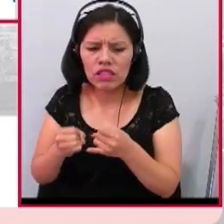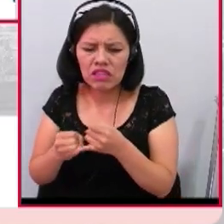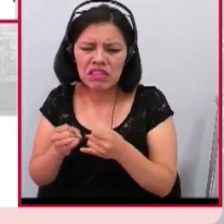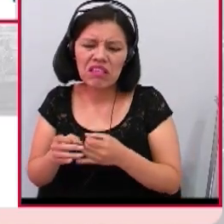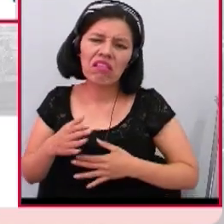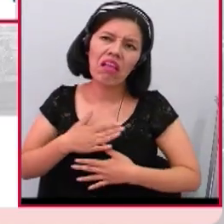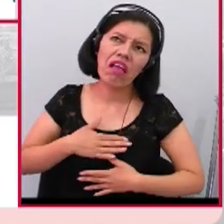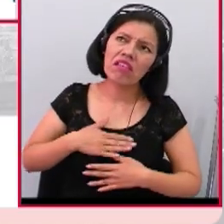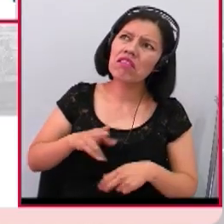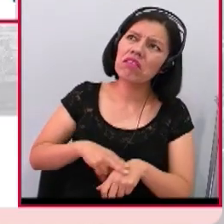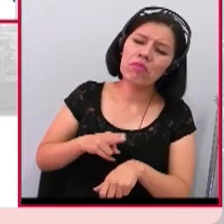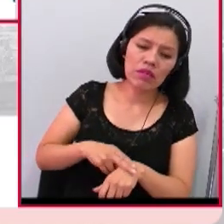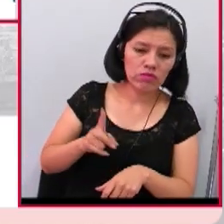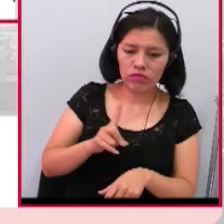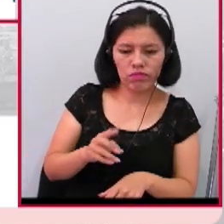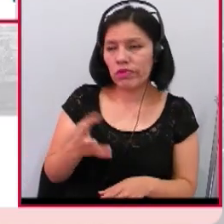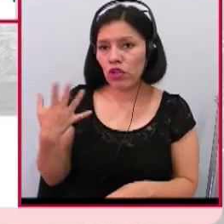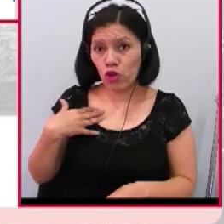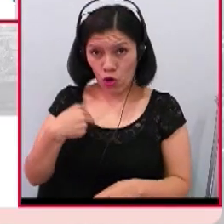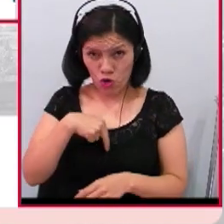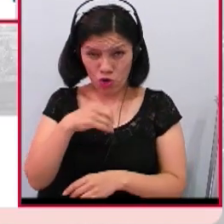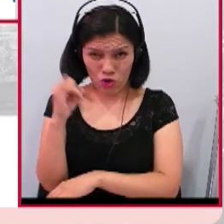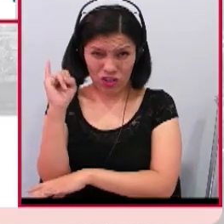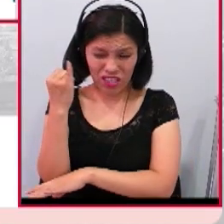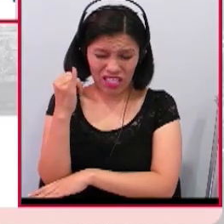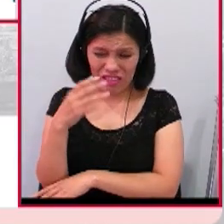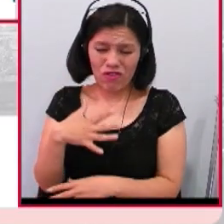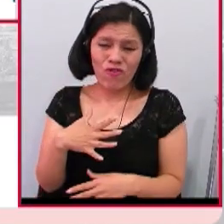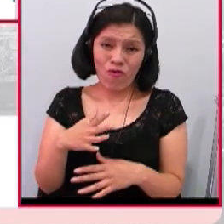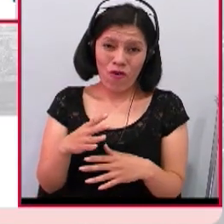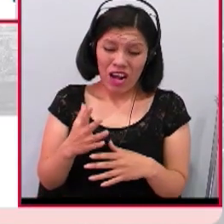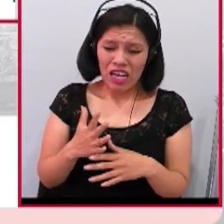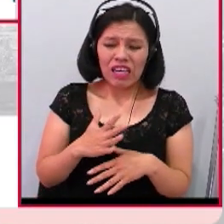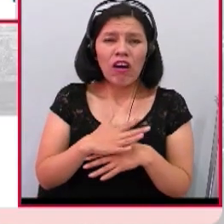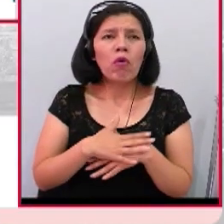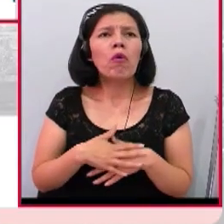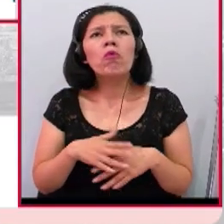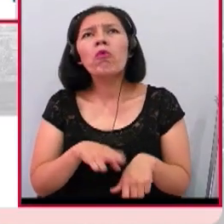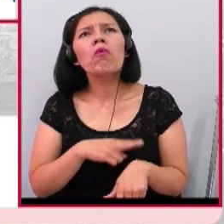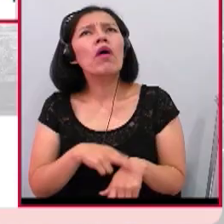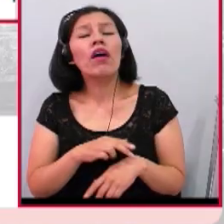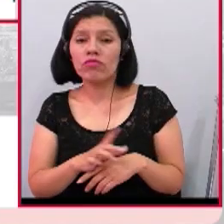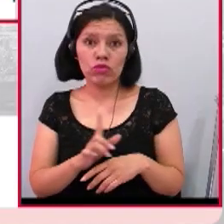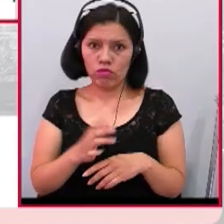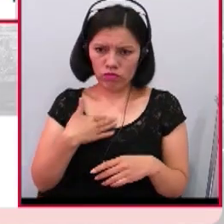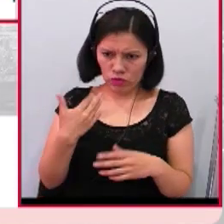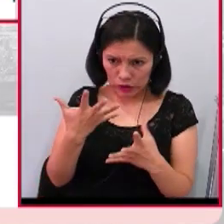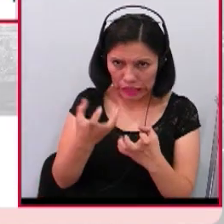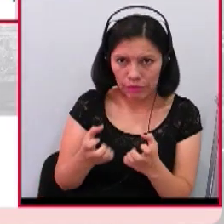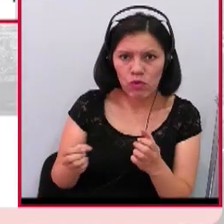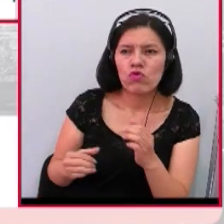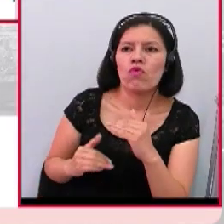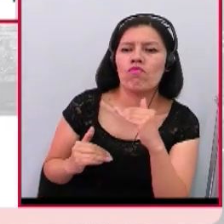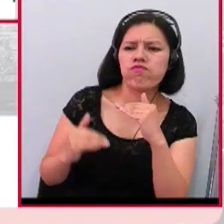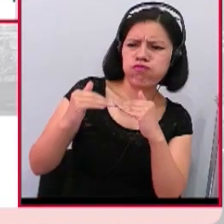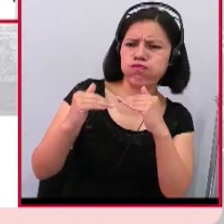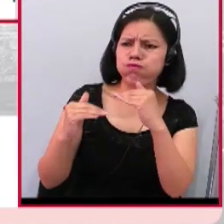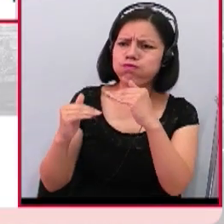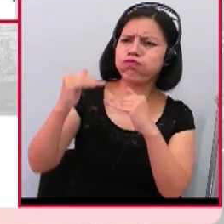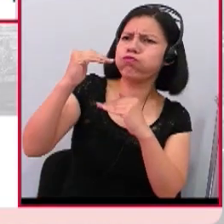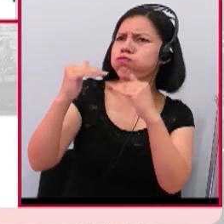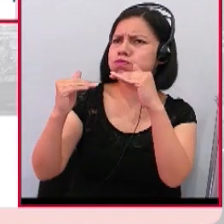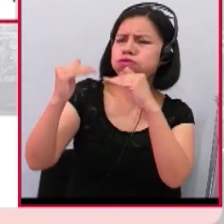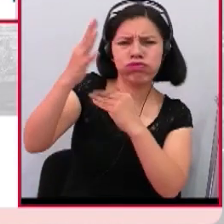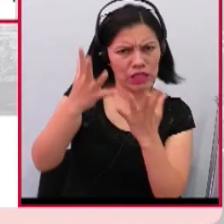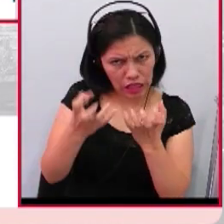fundición de hilo, no estamos conformes a pesar de esos cifras. Queremos ir por más. Vamos a estabilizarnos y vamos a ir por más, porque queremos campañas